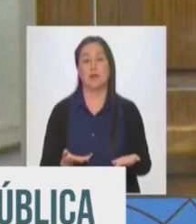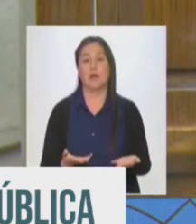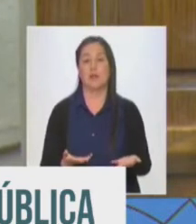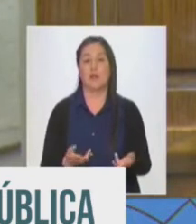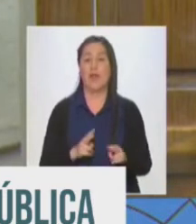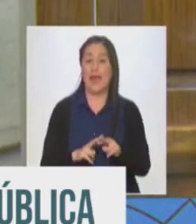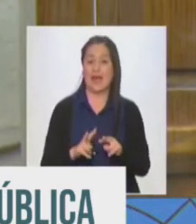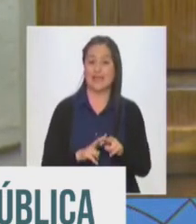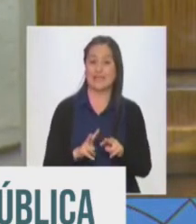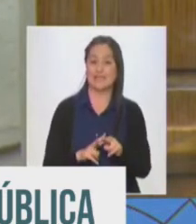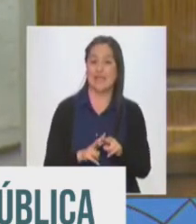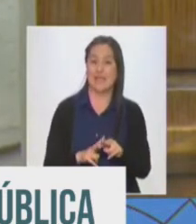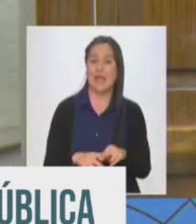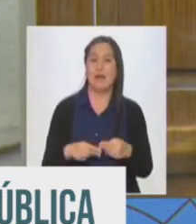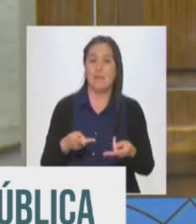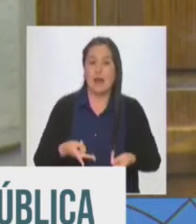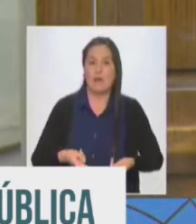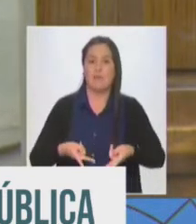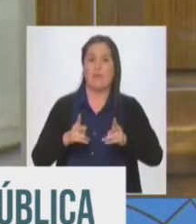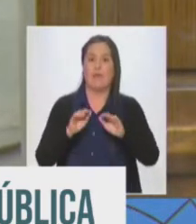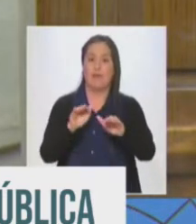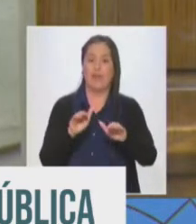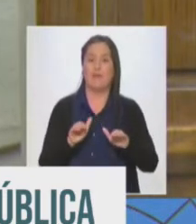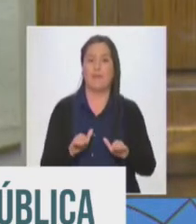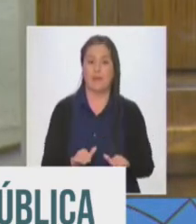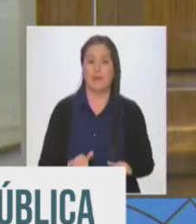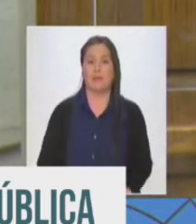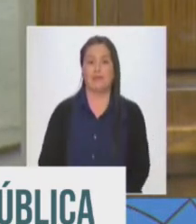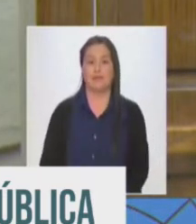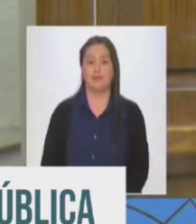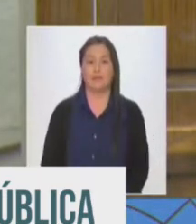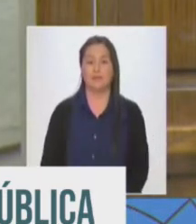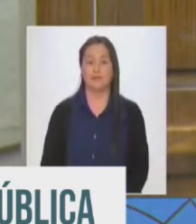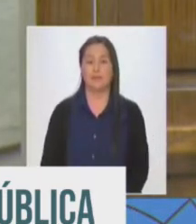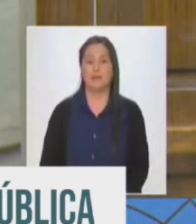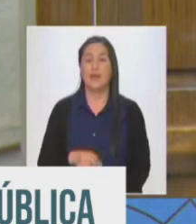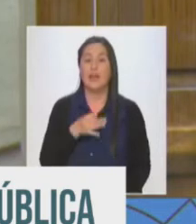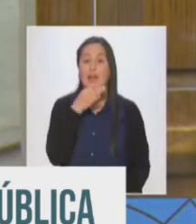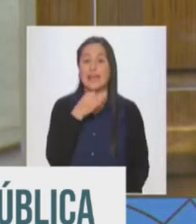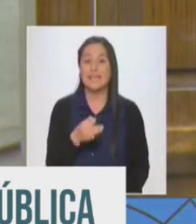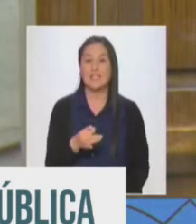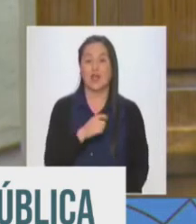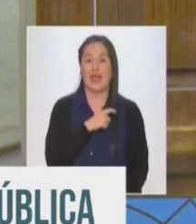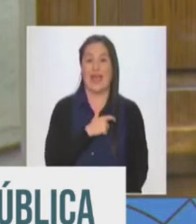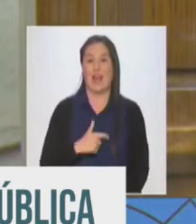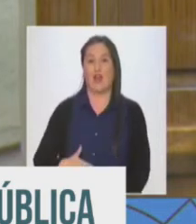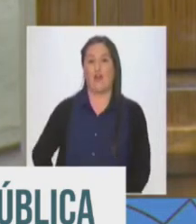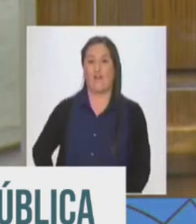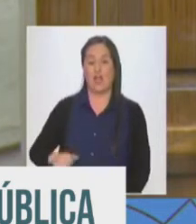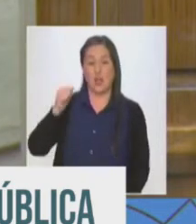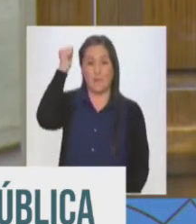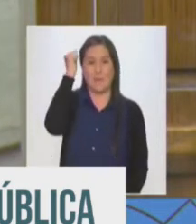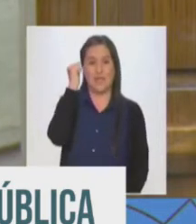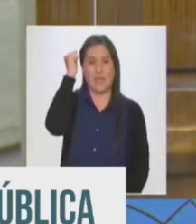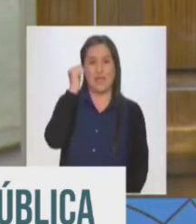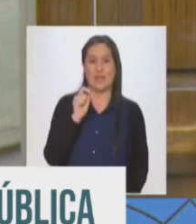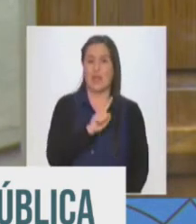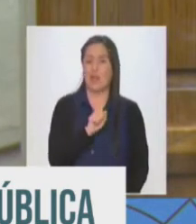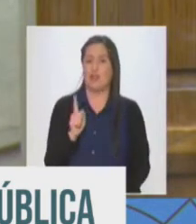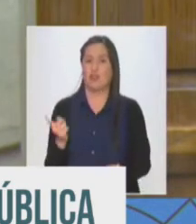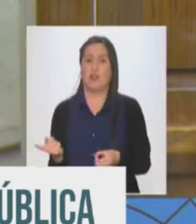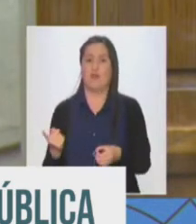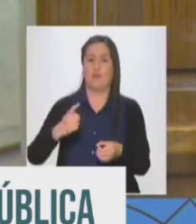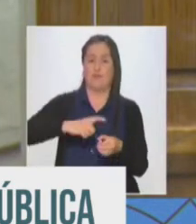de acciones para la autorización del mismo. También se ha mencionado que el gobierno del presidente Piñera no suscribió el acuerdo